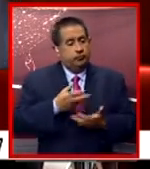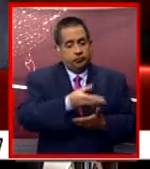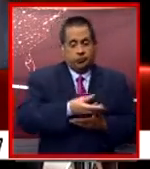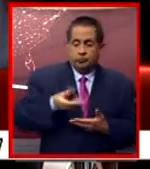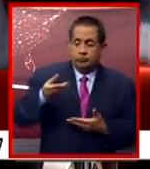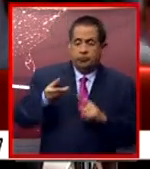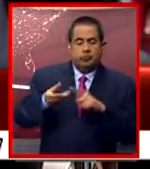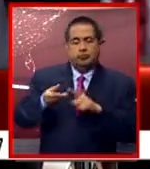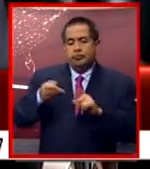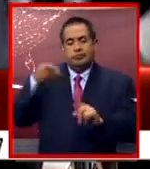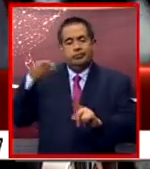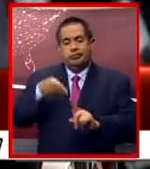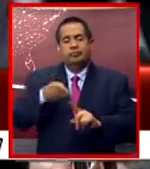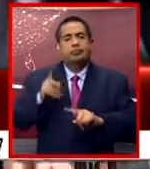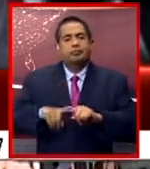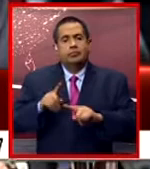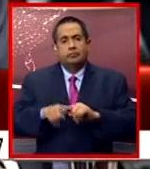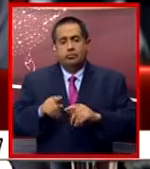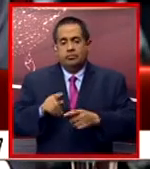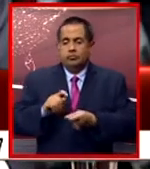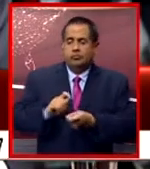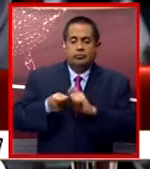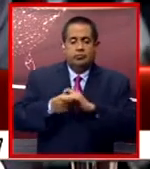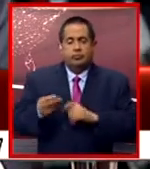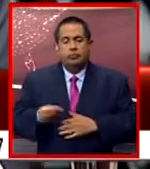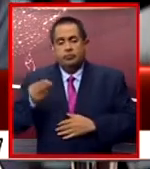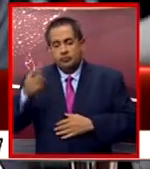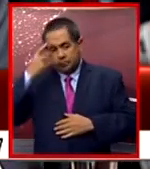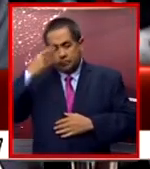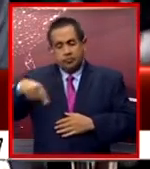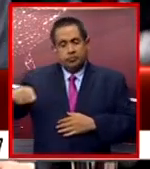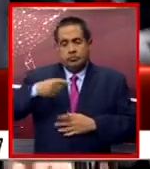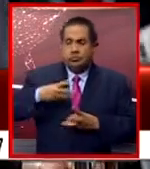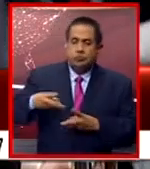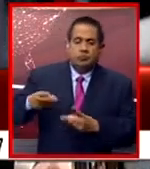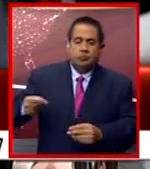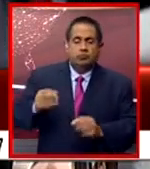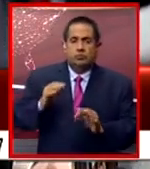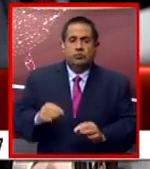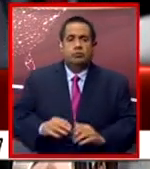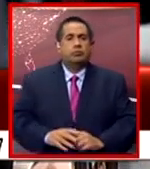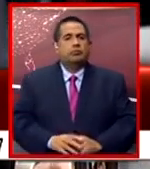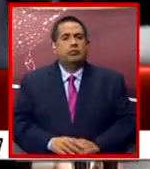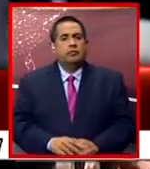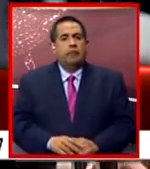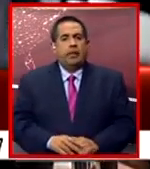un destino específico que se ha materializado en el uso del gasto público.